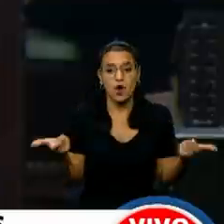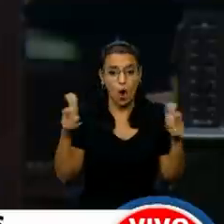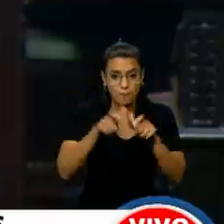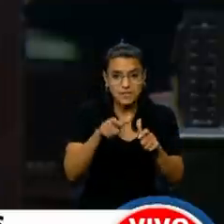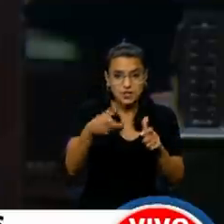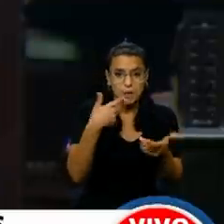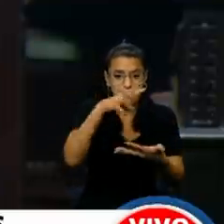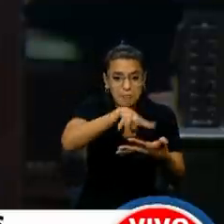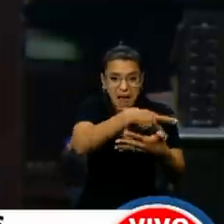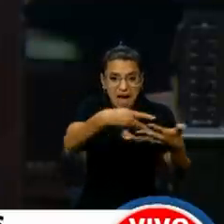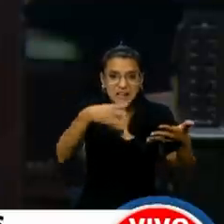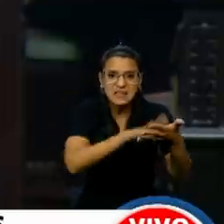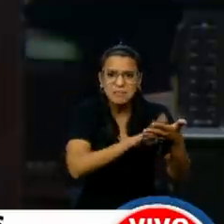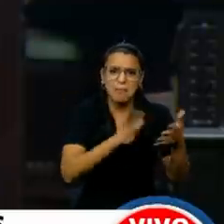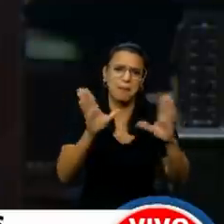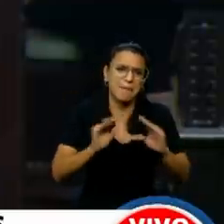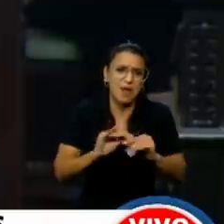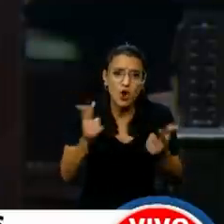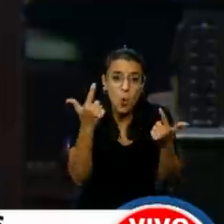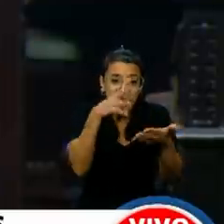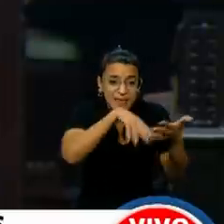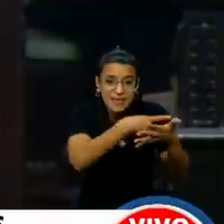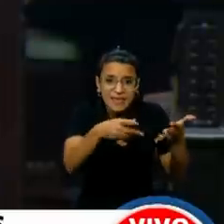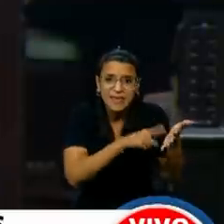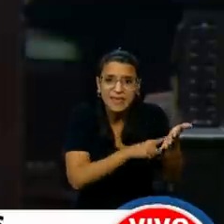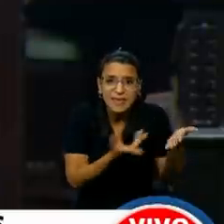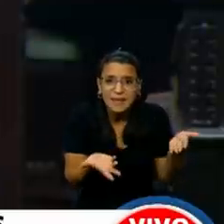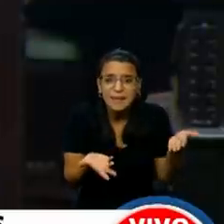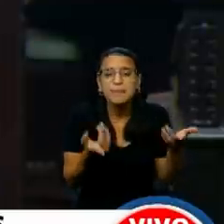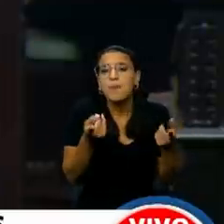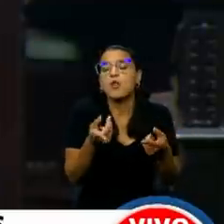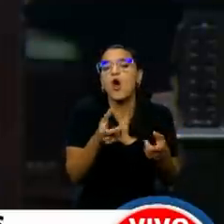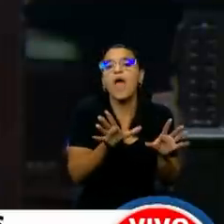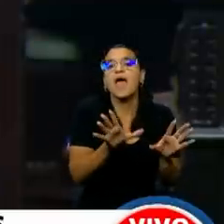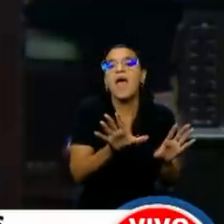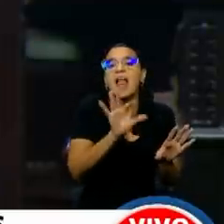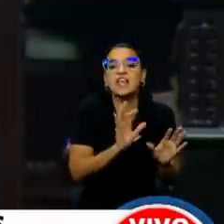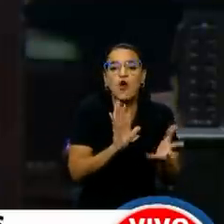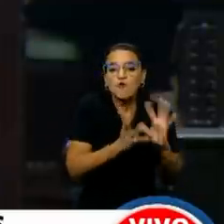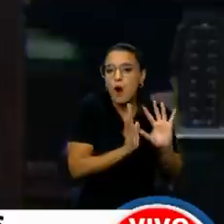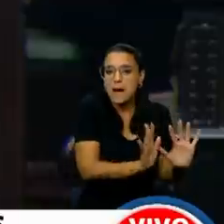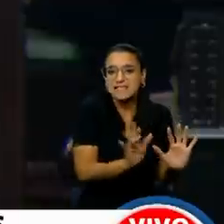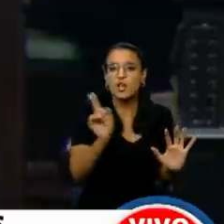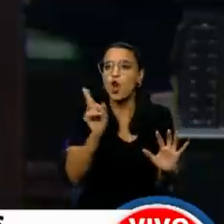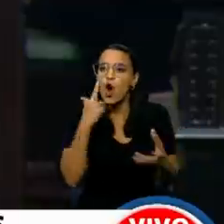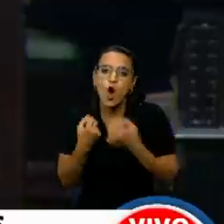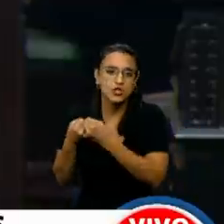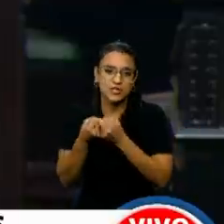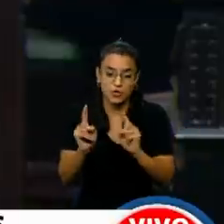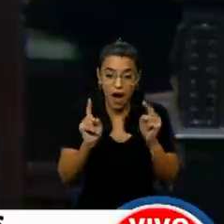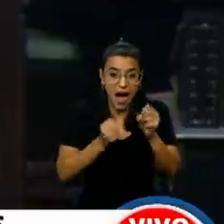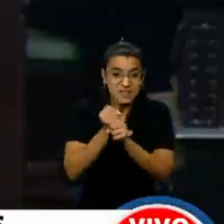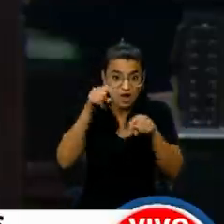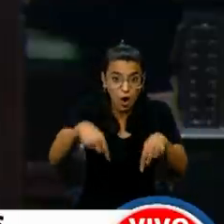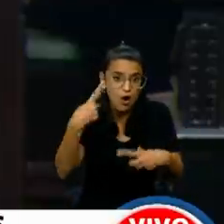ni siquiera tenían las planillas realmente un papelón pero eligieron ese camino no eligieron el camino de concensuar hasta hoy tuvimos la posibilidad